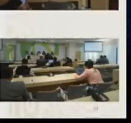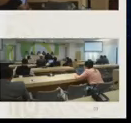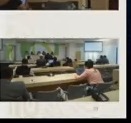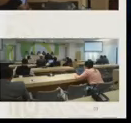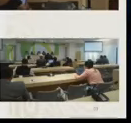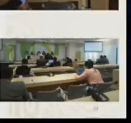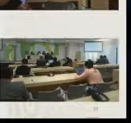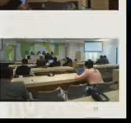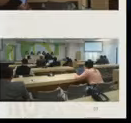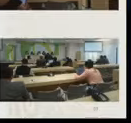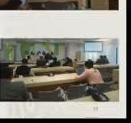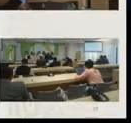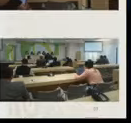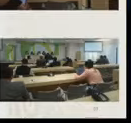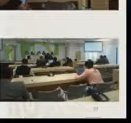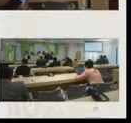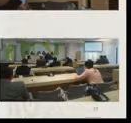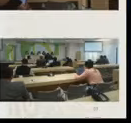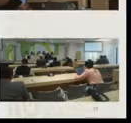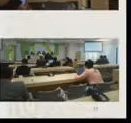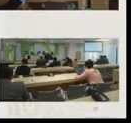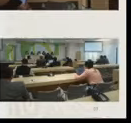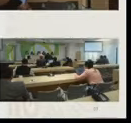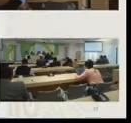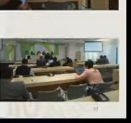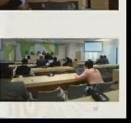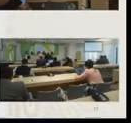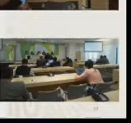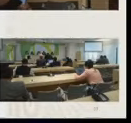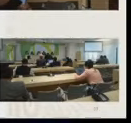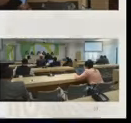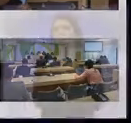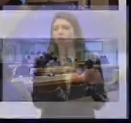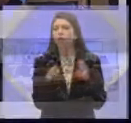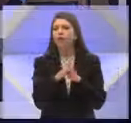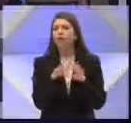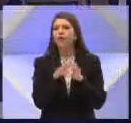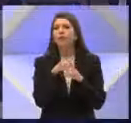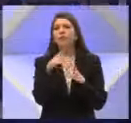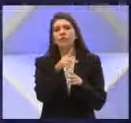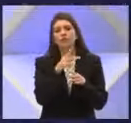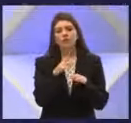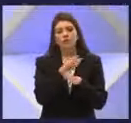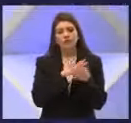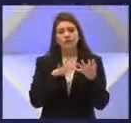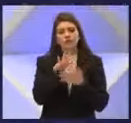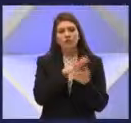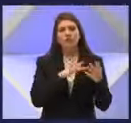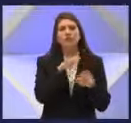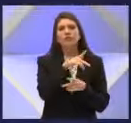reingreso para evitar de brice con velas por el rastreo aerodinámico residual en las atmósferas tan